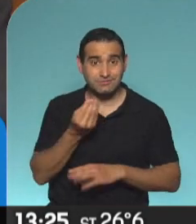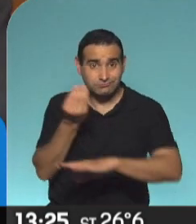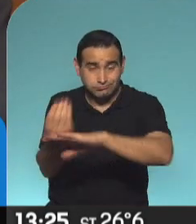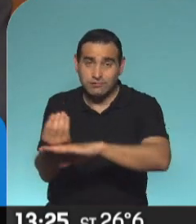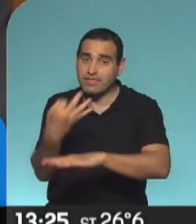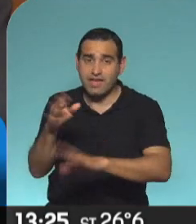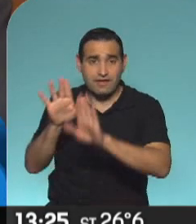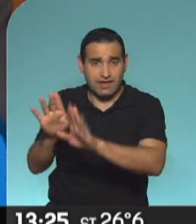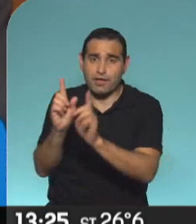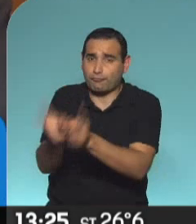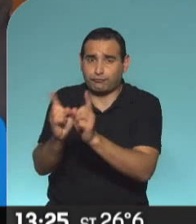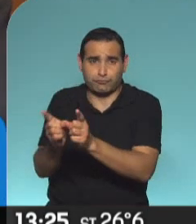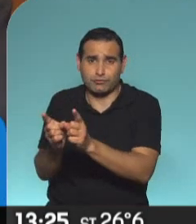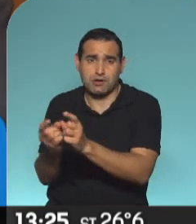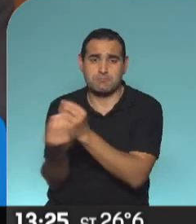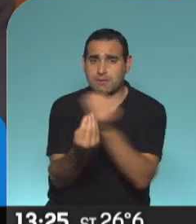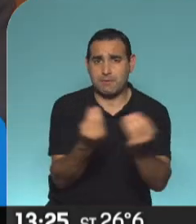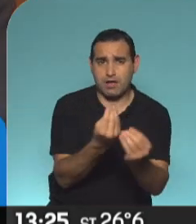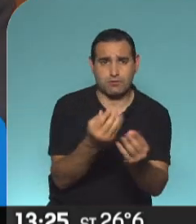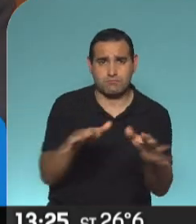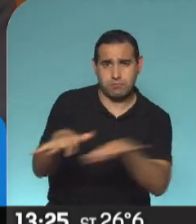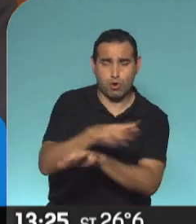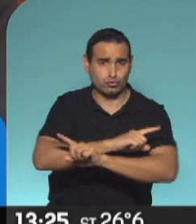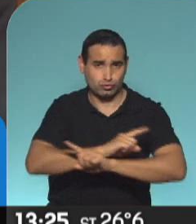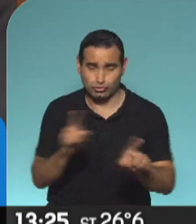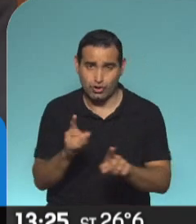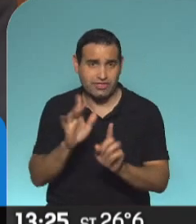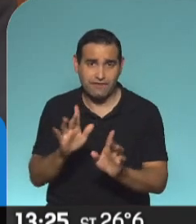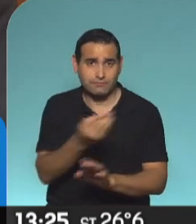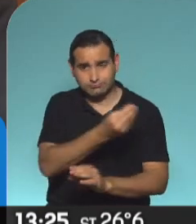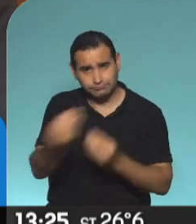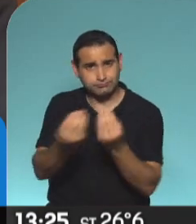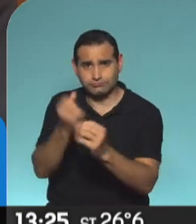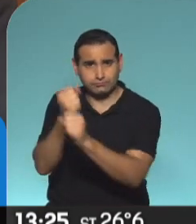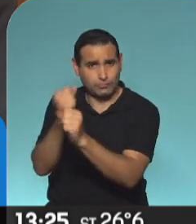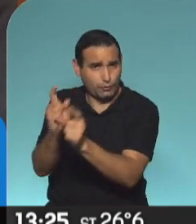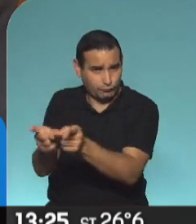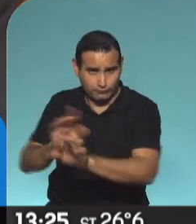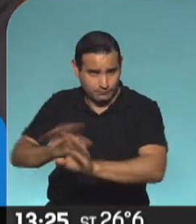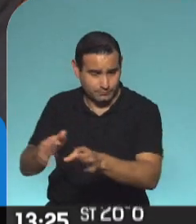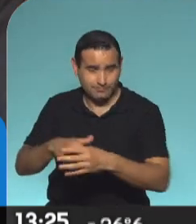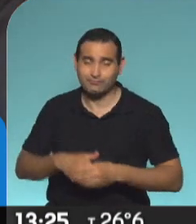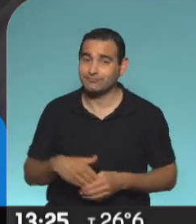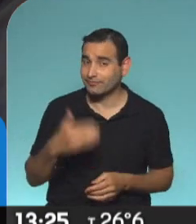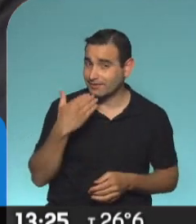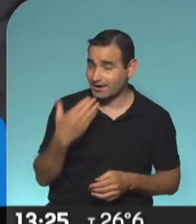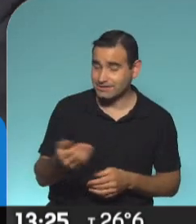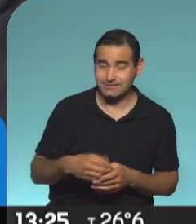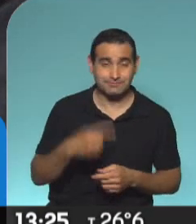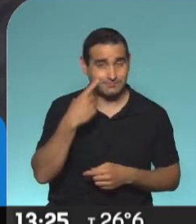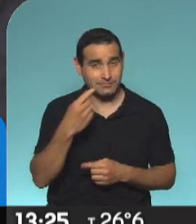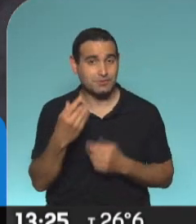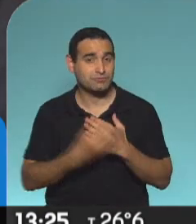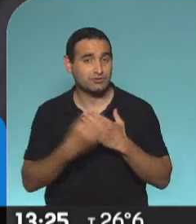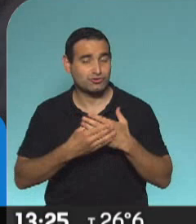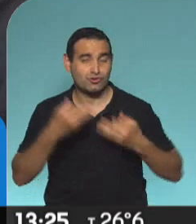que constitucionalmente accedieron. Y tienen que ir allí a desarrollar su tarea, nada más. Gracias. La palabra entonces del Ministerio